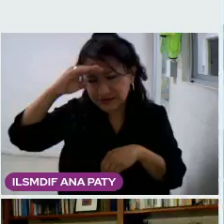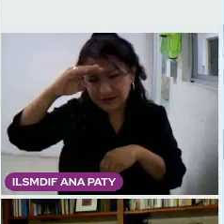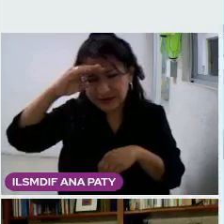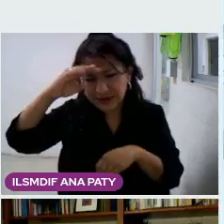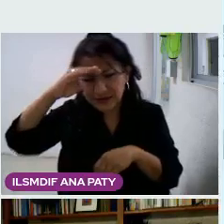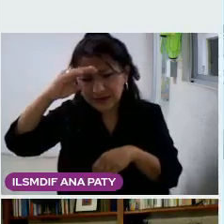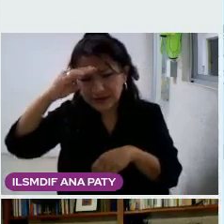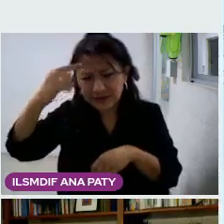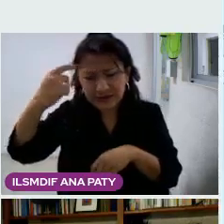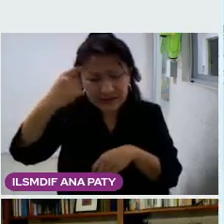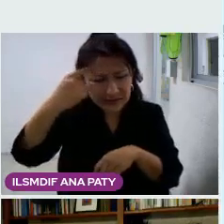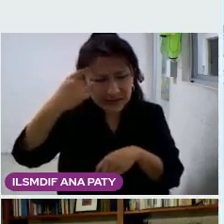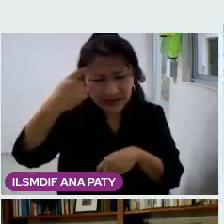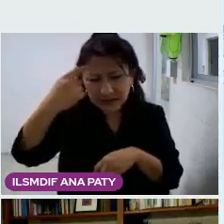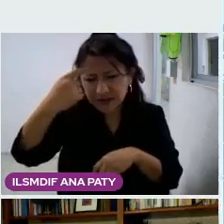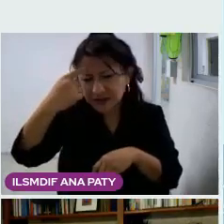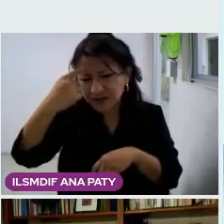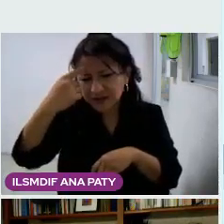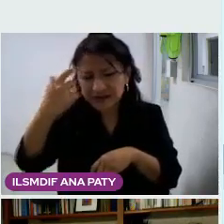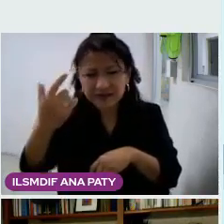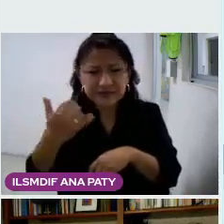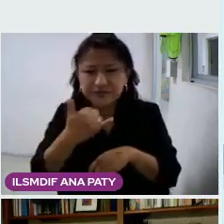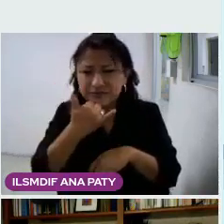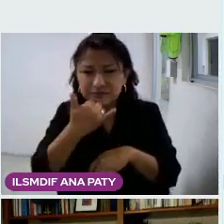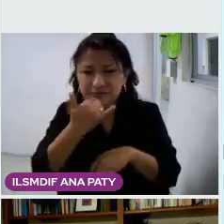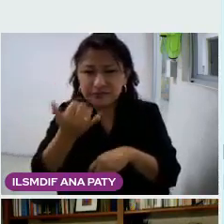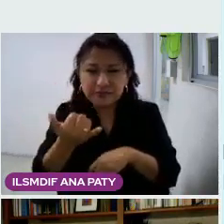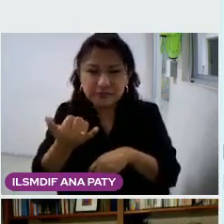graves y extremas, ¿sí? Entonces,